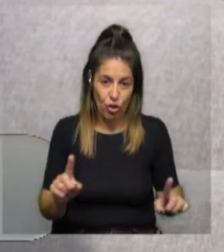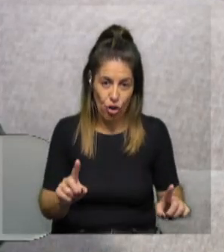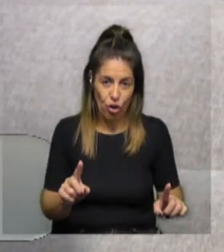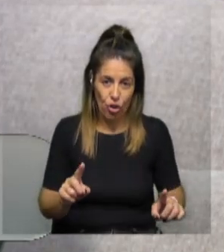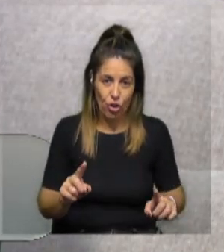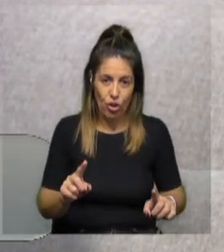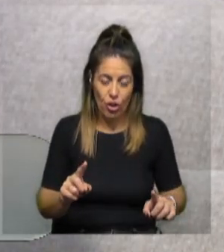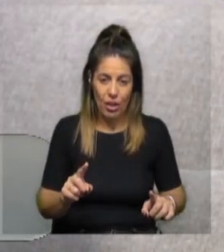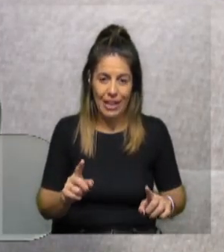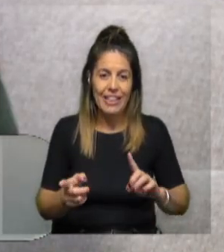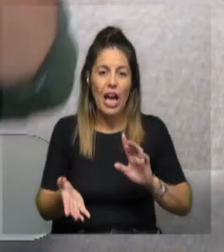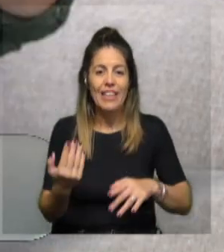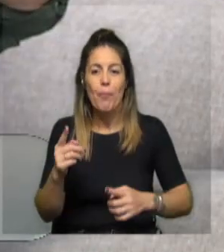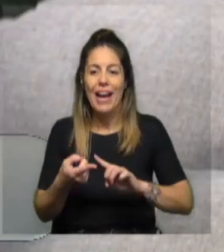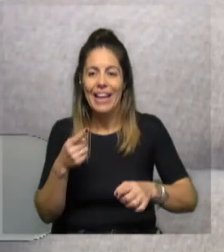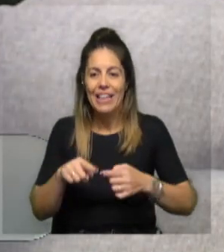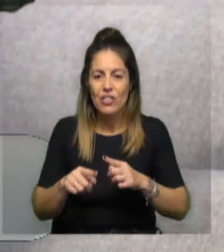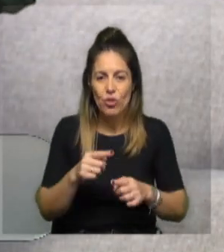más con